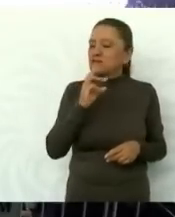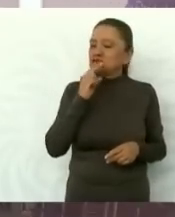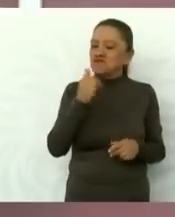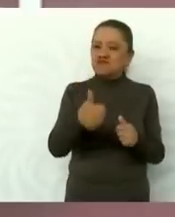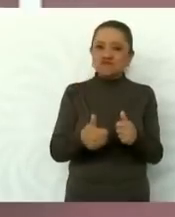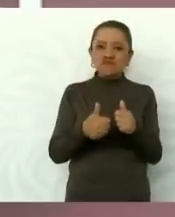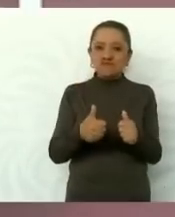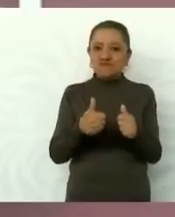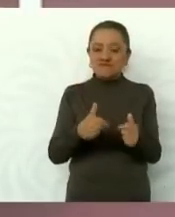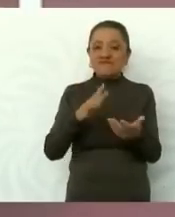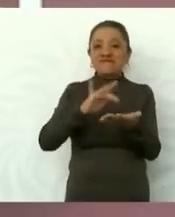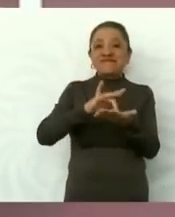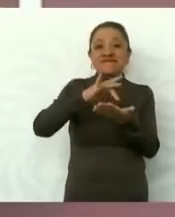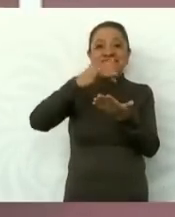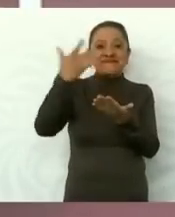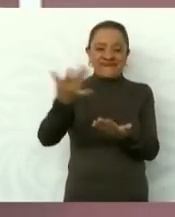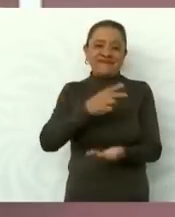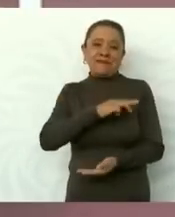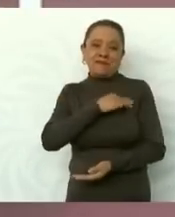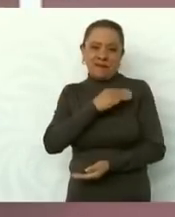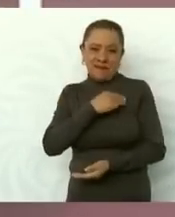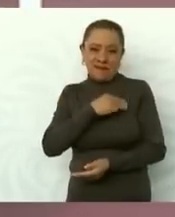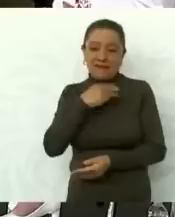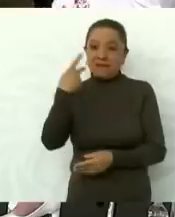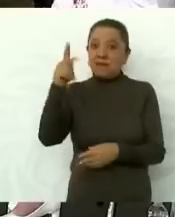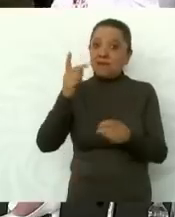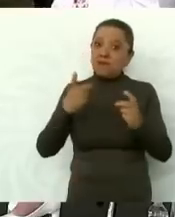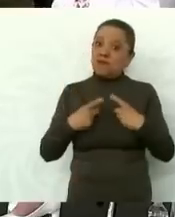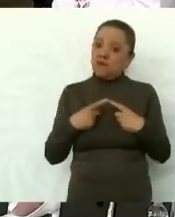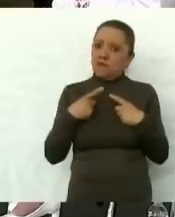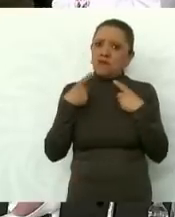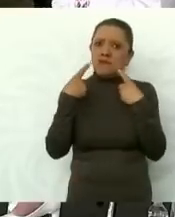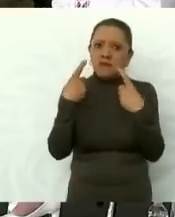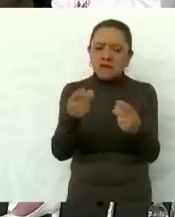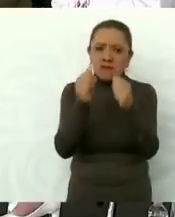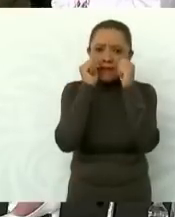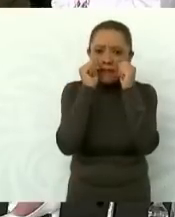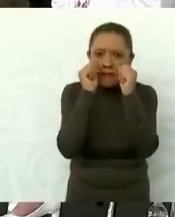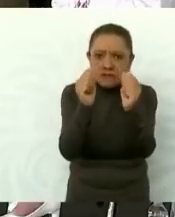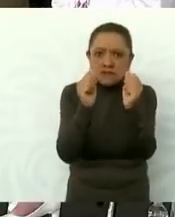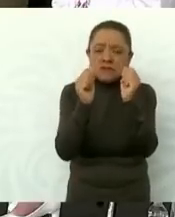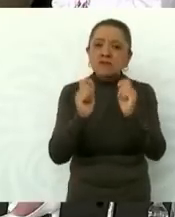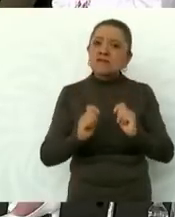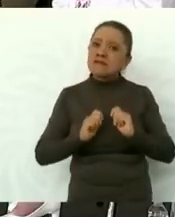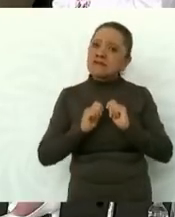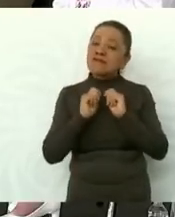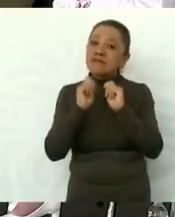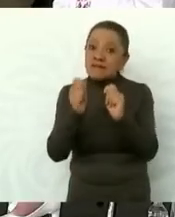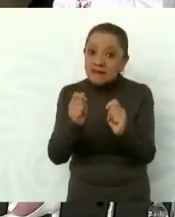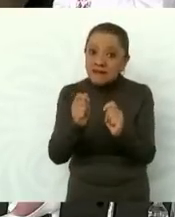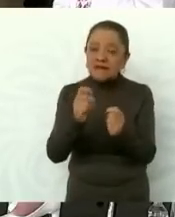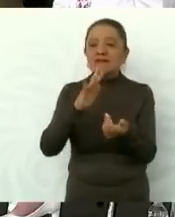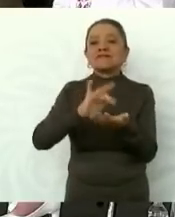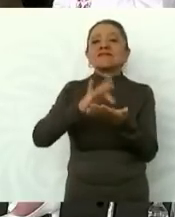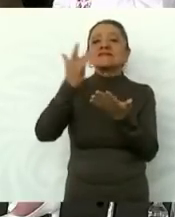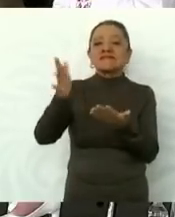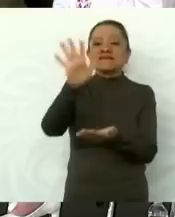Gracias, Margarita, por tu entrega, por tu dedicación. Muchas gracias a todas y a